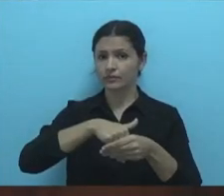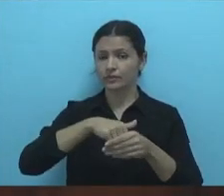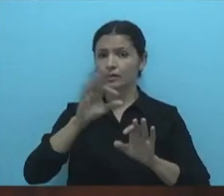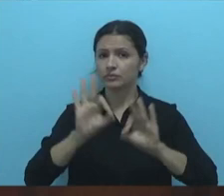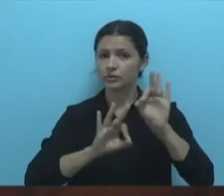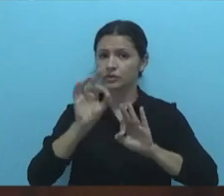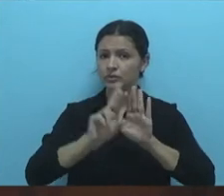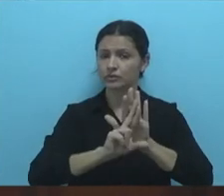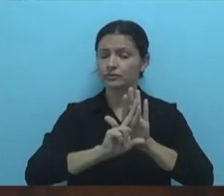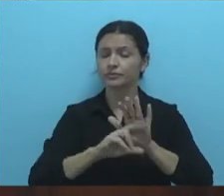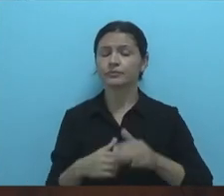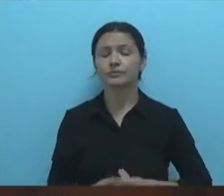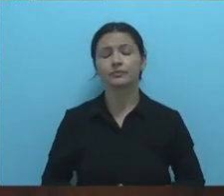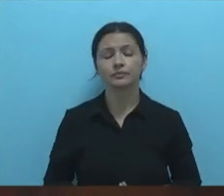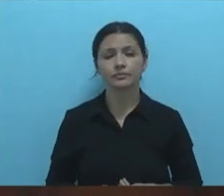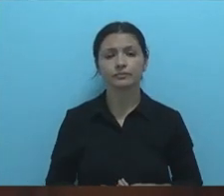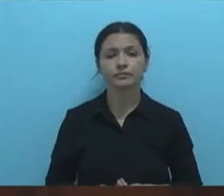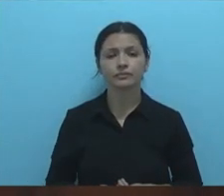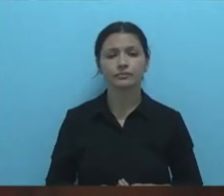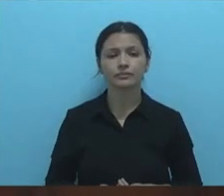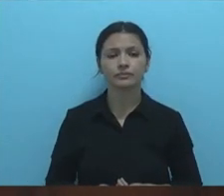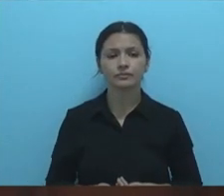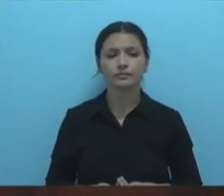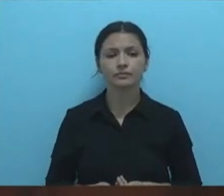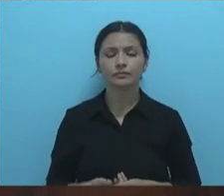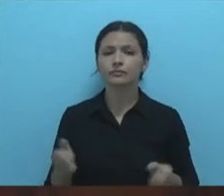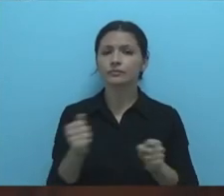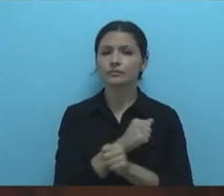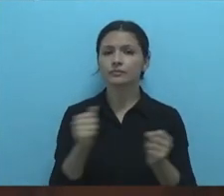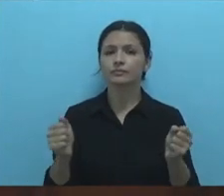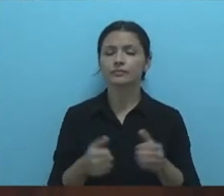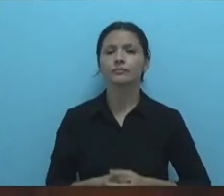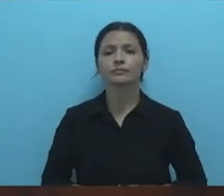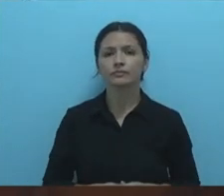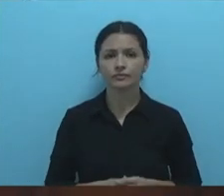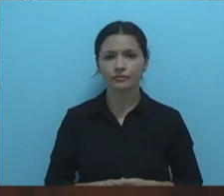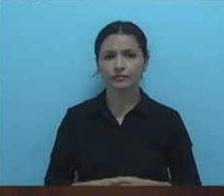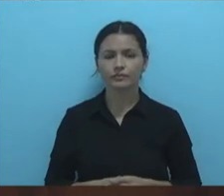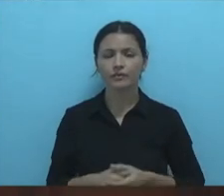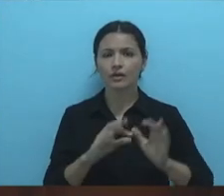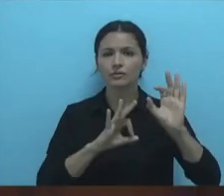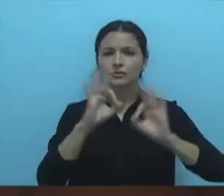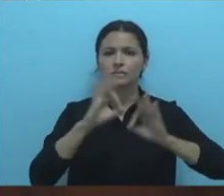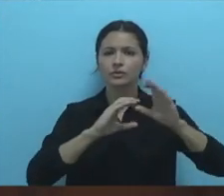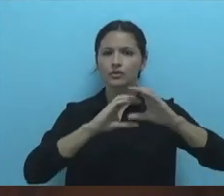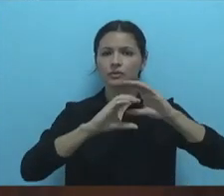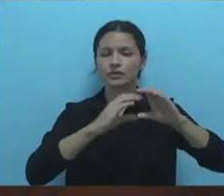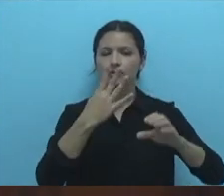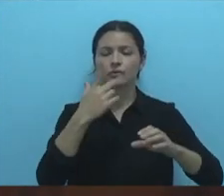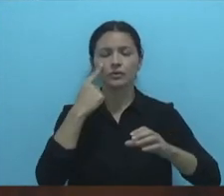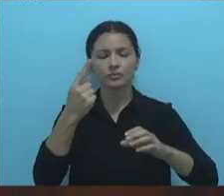el proyecto de resolución a votación resulta aprobado proyecto de comunicación